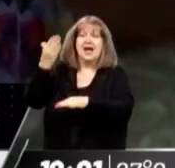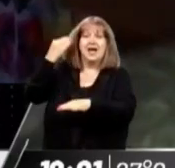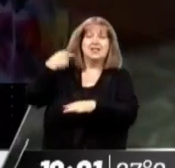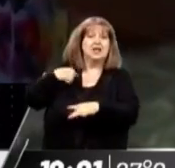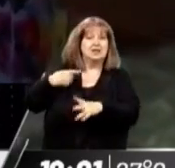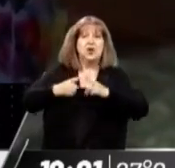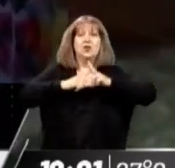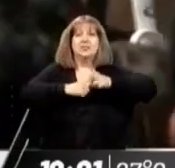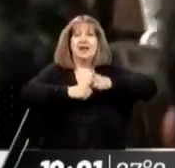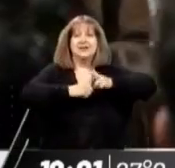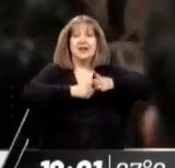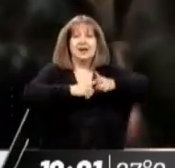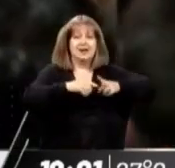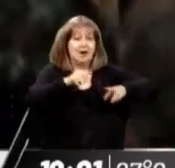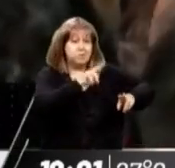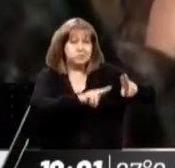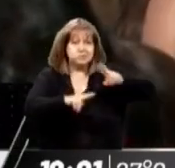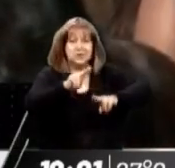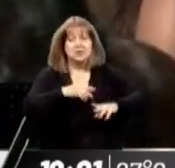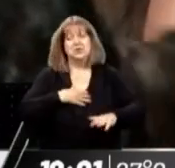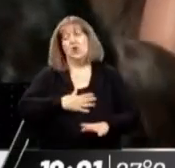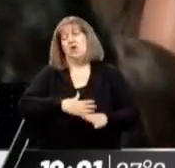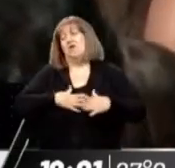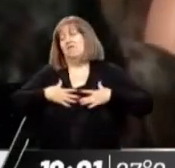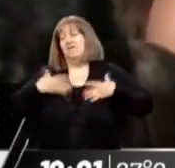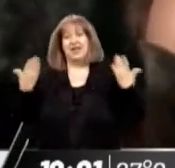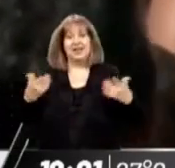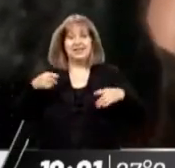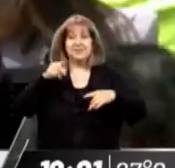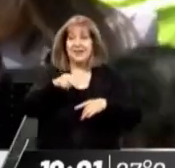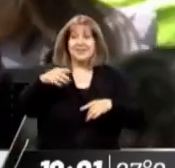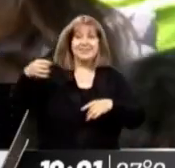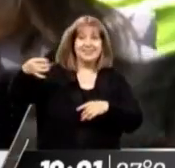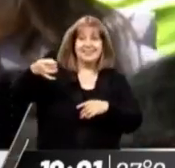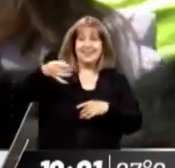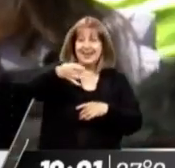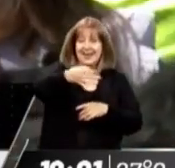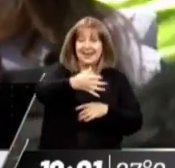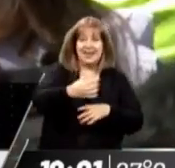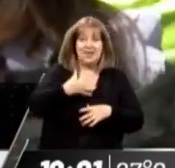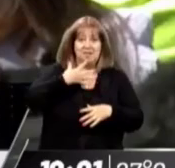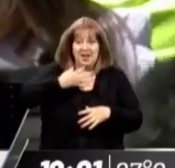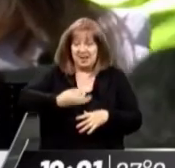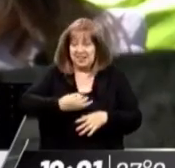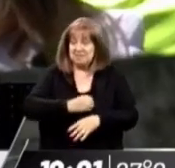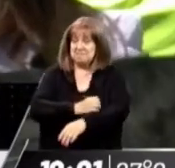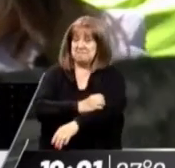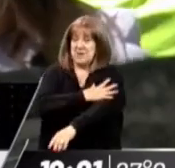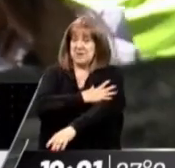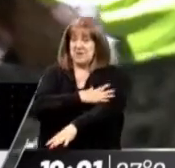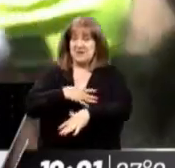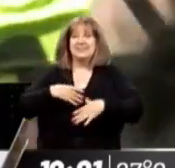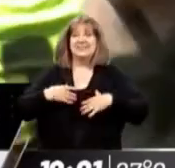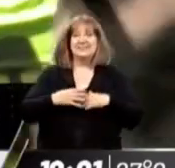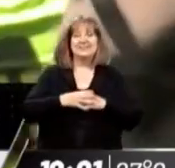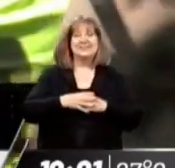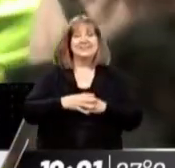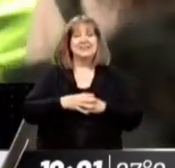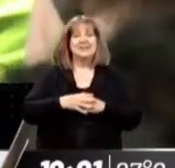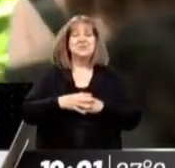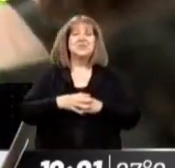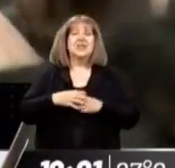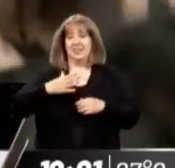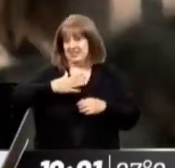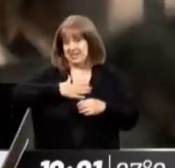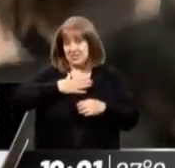En los talleres en Mendoza. Es una alegría hoy. Cuando se lo sacaron era una tristeza. ¿Viste?